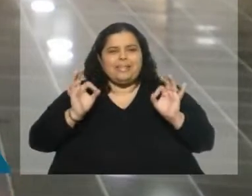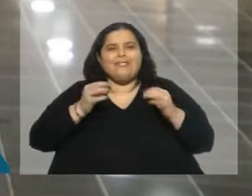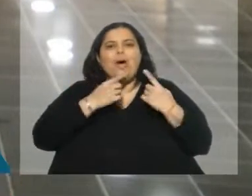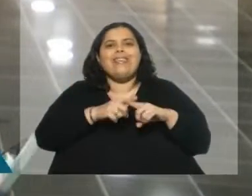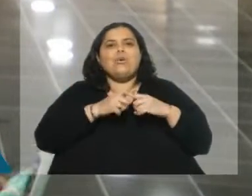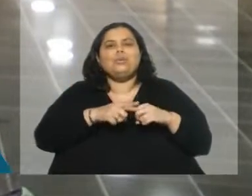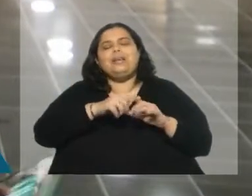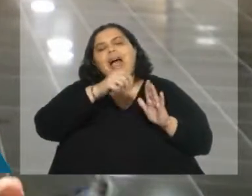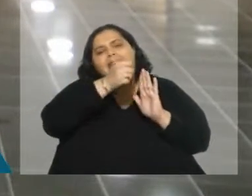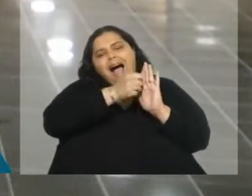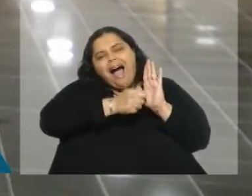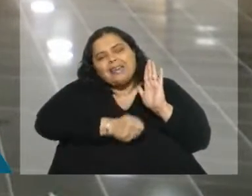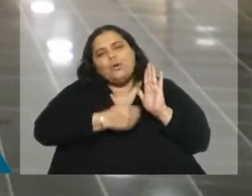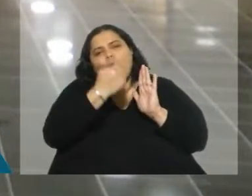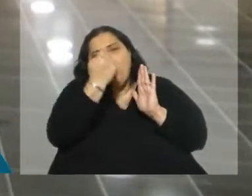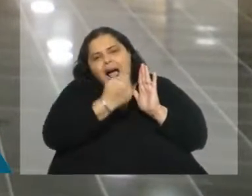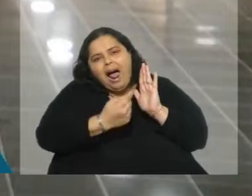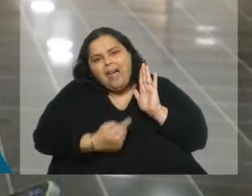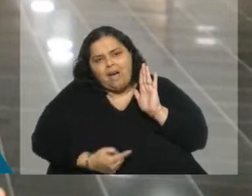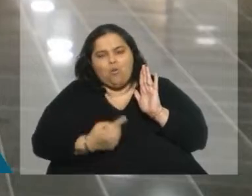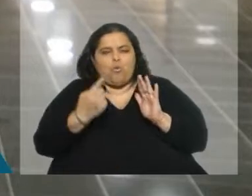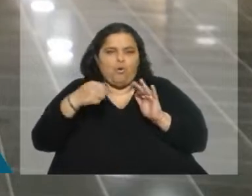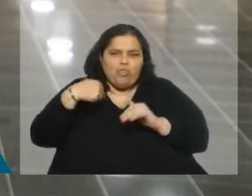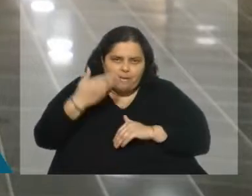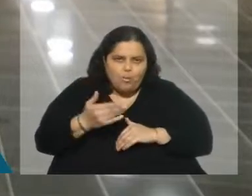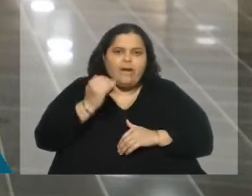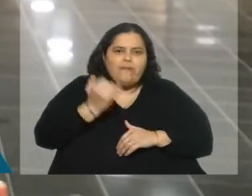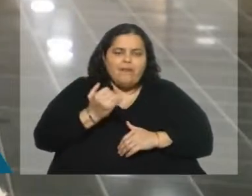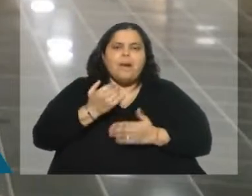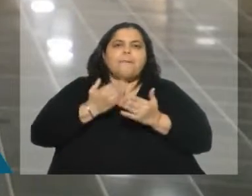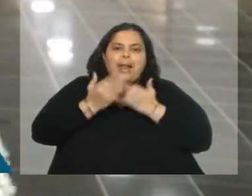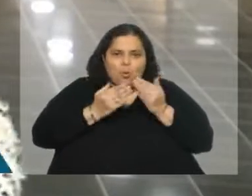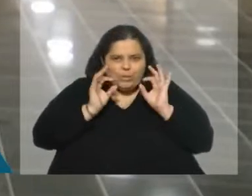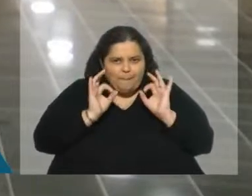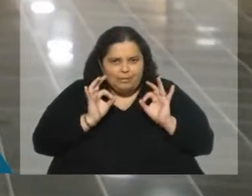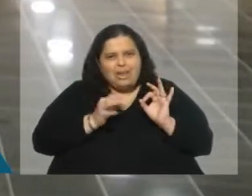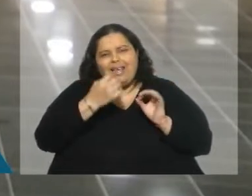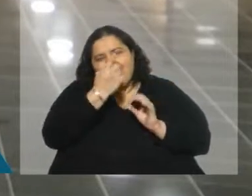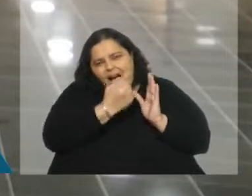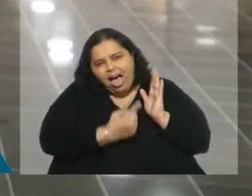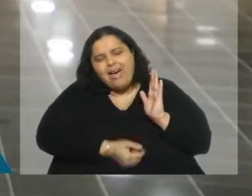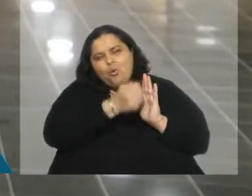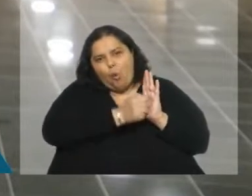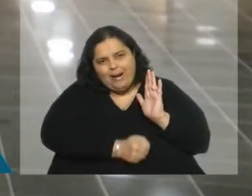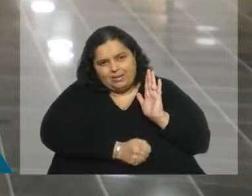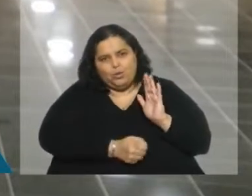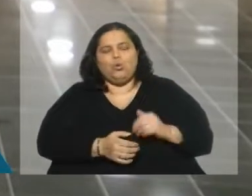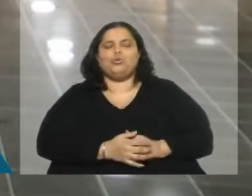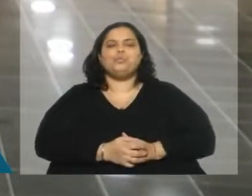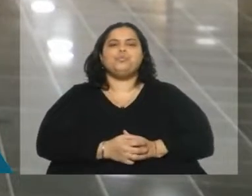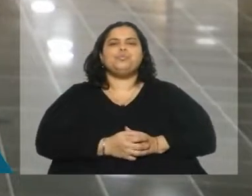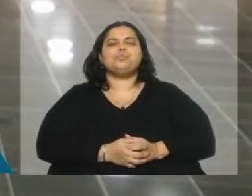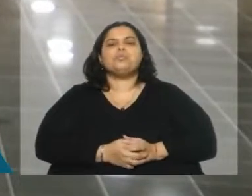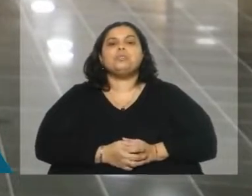articulado artículo por artículo de luego de lo cual también habrá preguntas puntuales con respecto a cada uno de los artículos